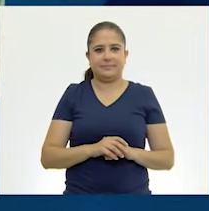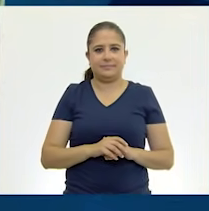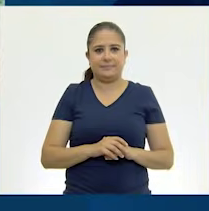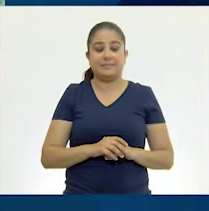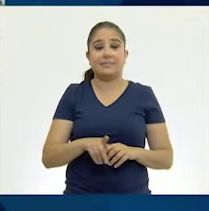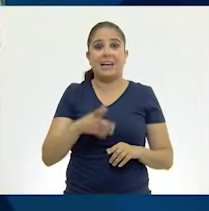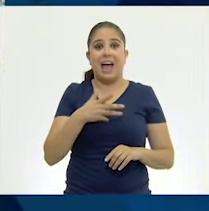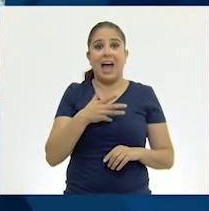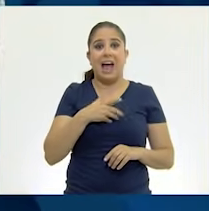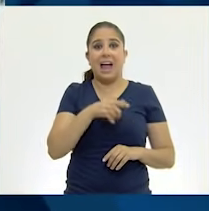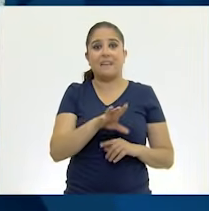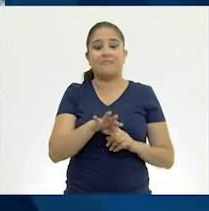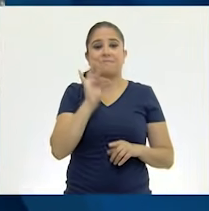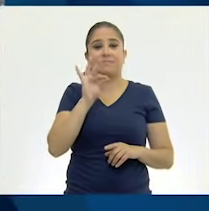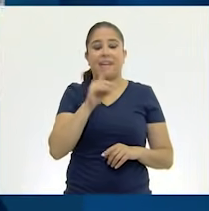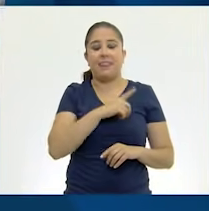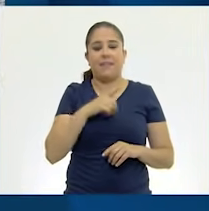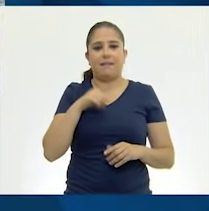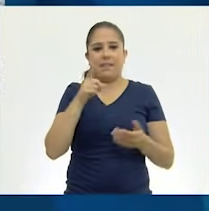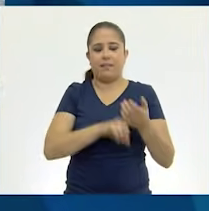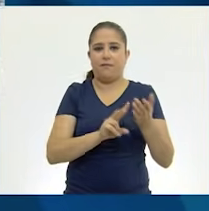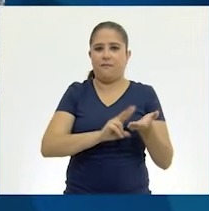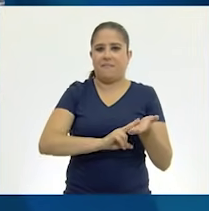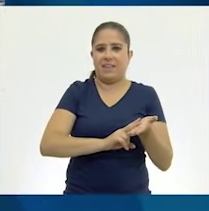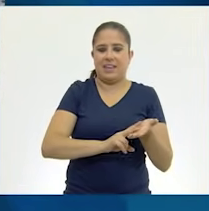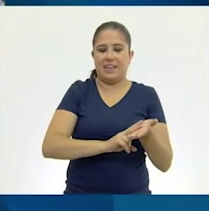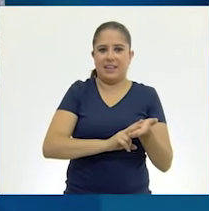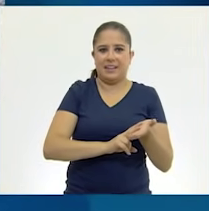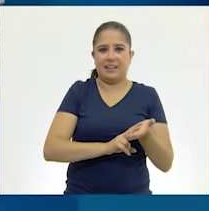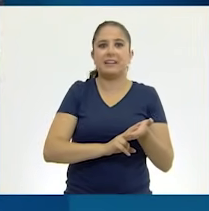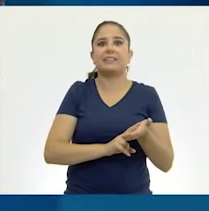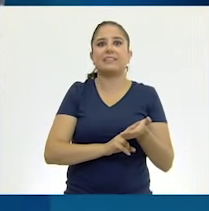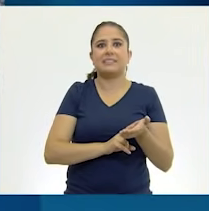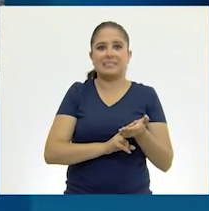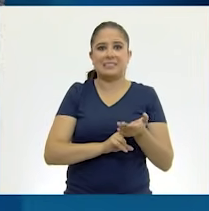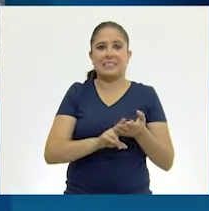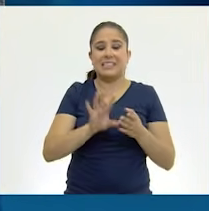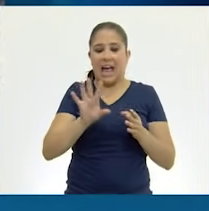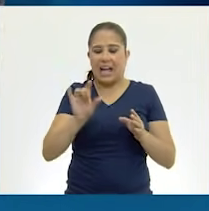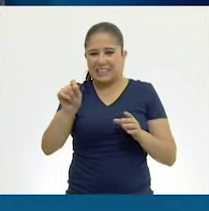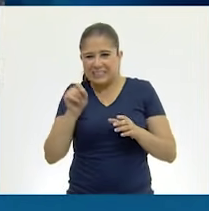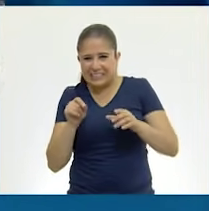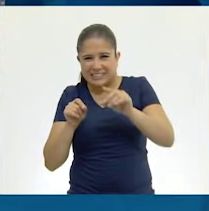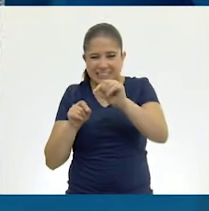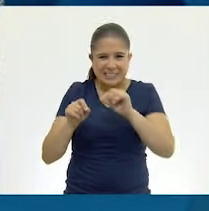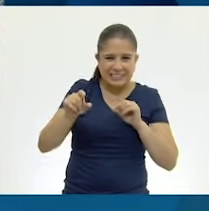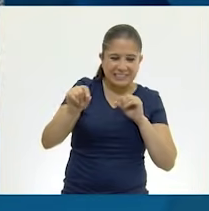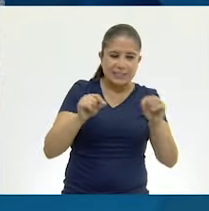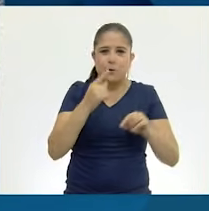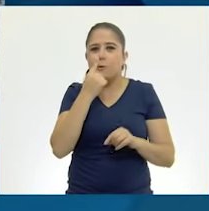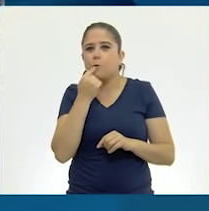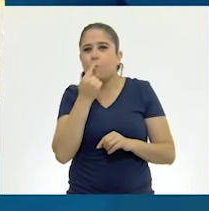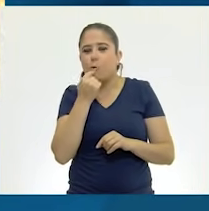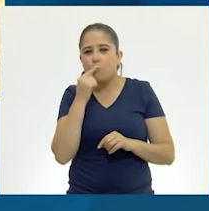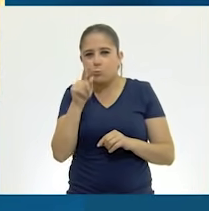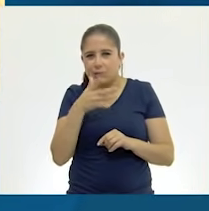Aquí hay una. Tiene que estar verde. Estas no son iguales. Yo casi saco una. Porque son rojas.